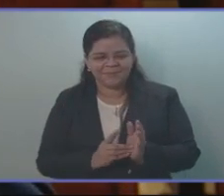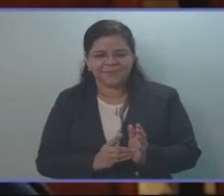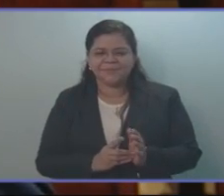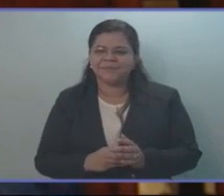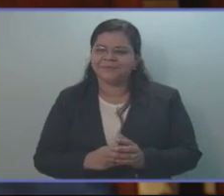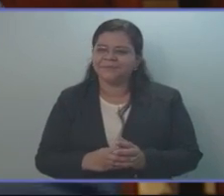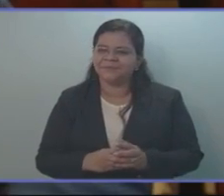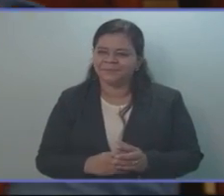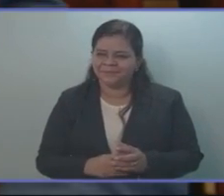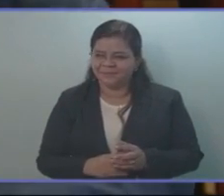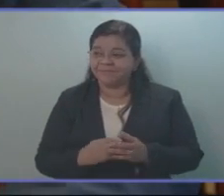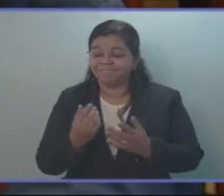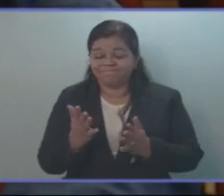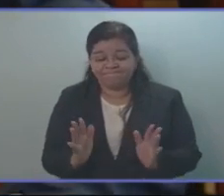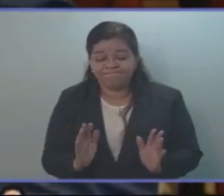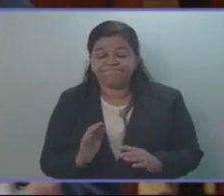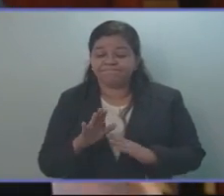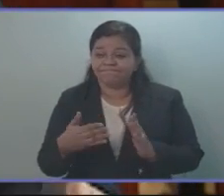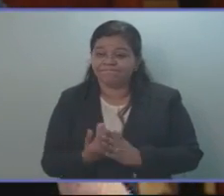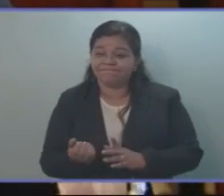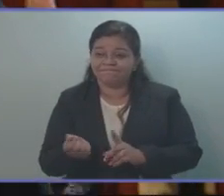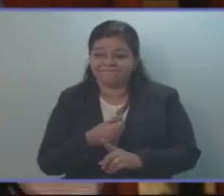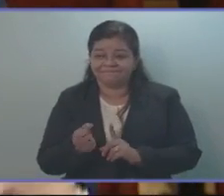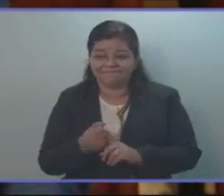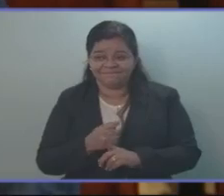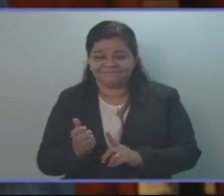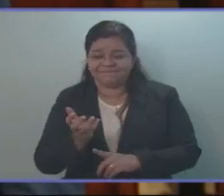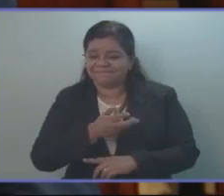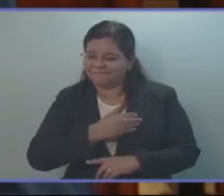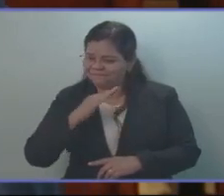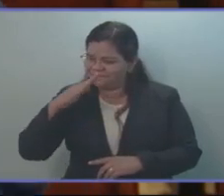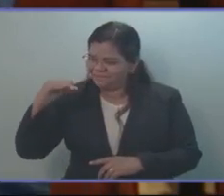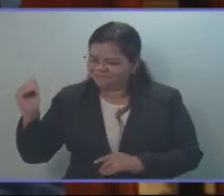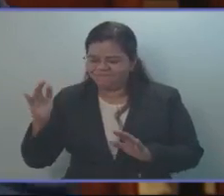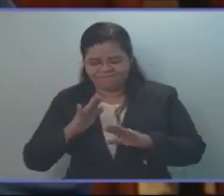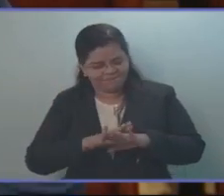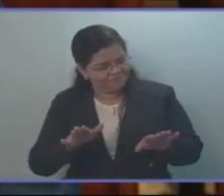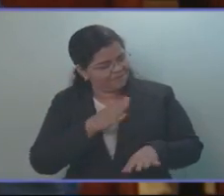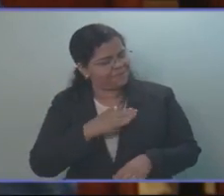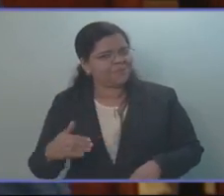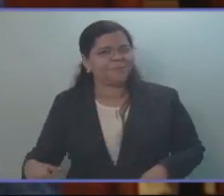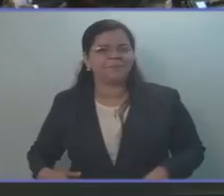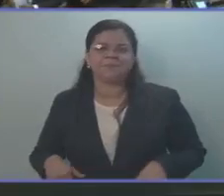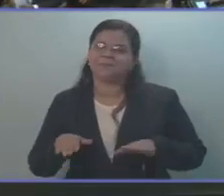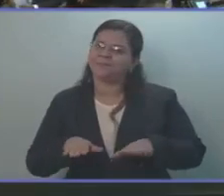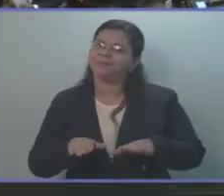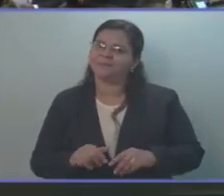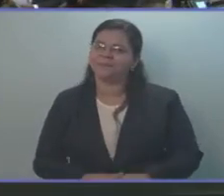producto de la violencia social que predomina en nuestro país. Así mis palabras, señor presidente.